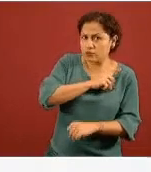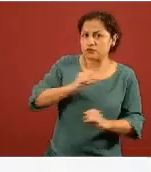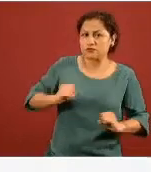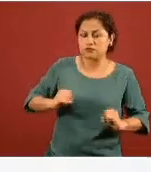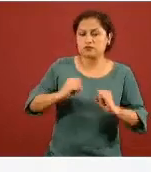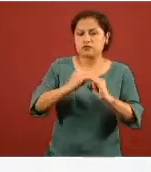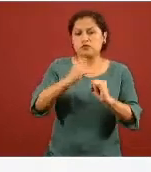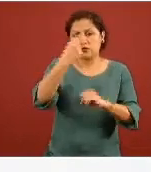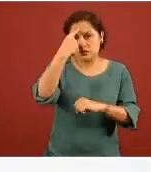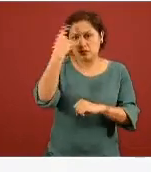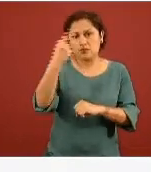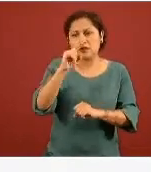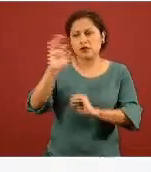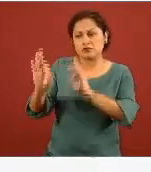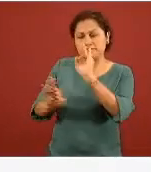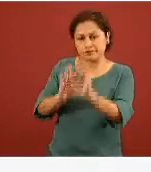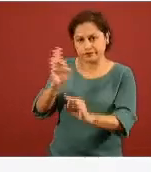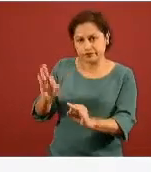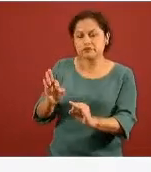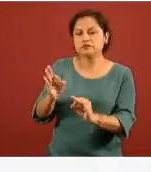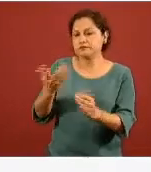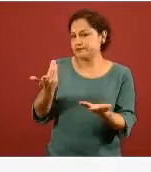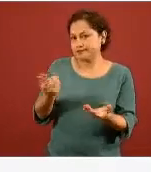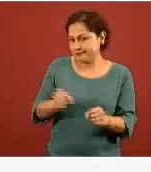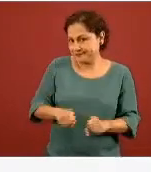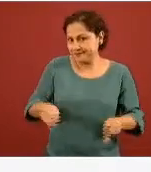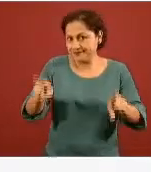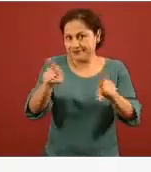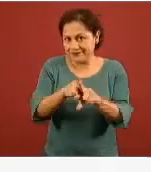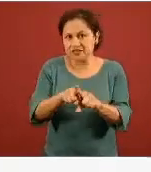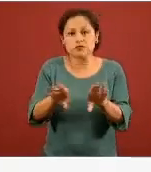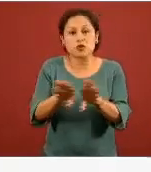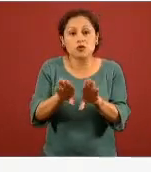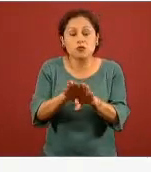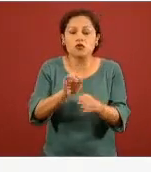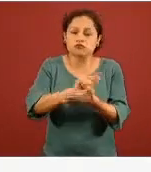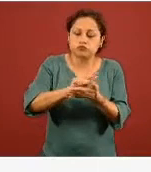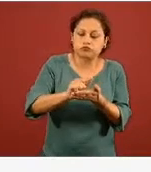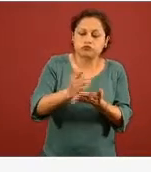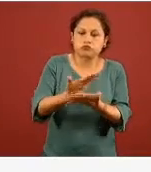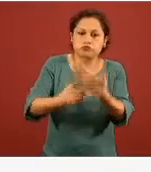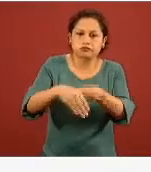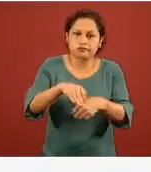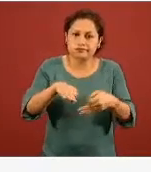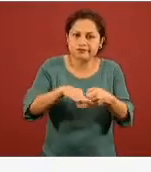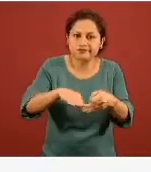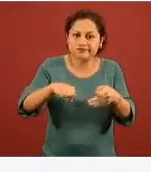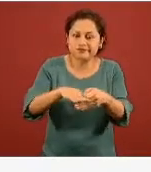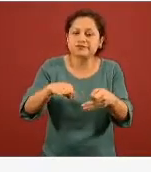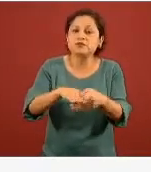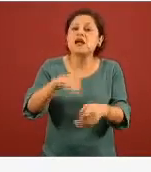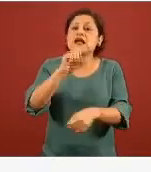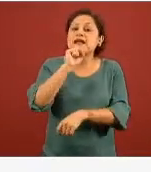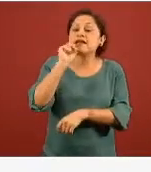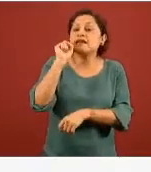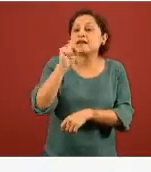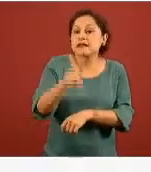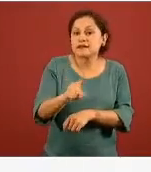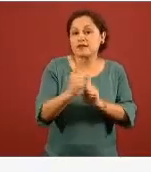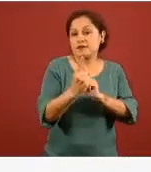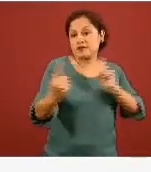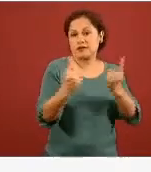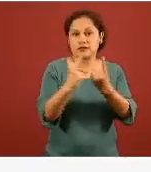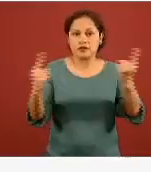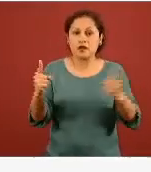estas medidas de higiene y sana distancia, donde las mujeres embarazadas deben ser muy estrictas, por ejemplo, en el lavado